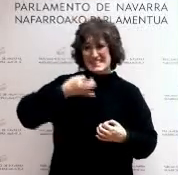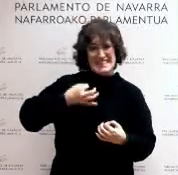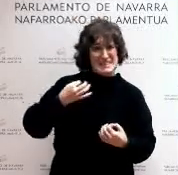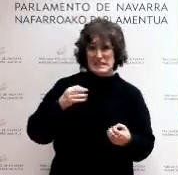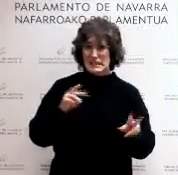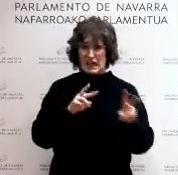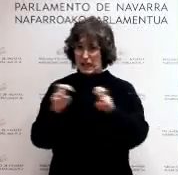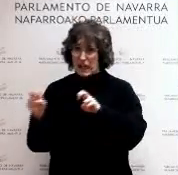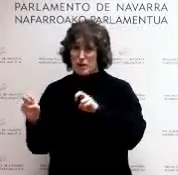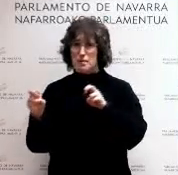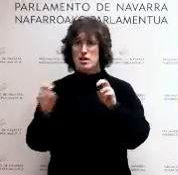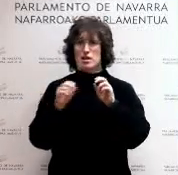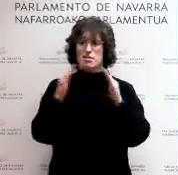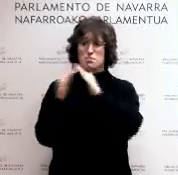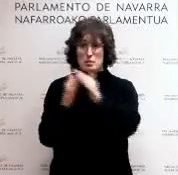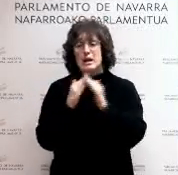muchas comunidades,